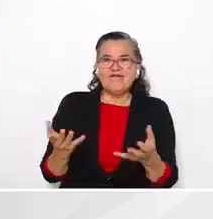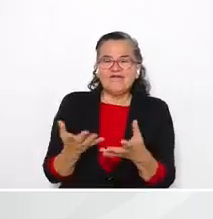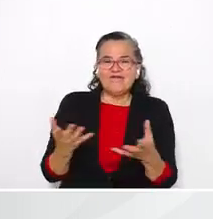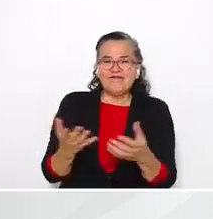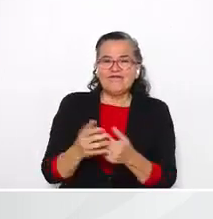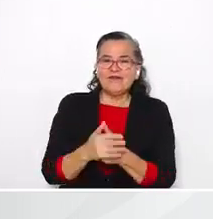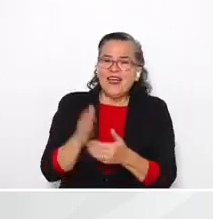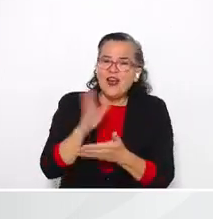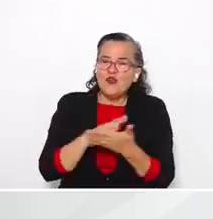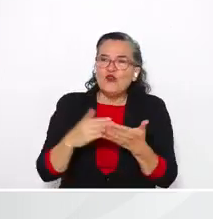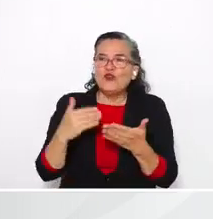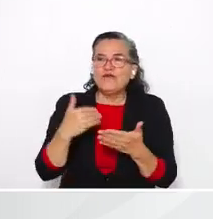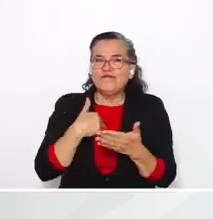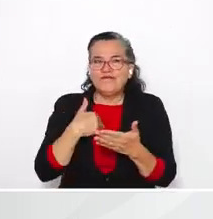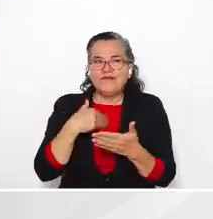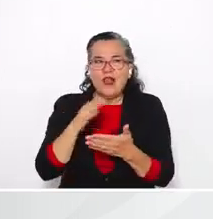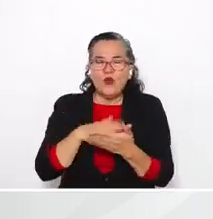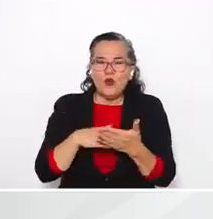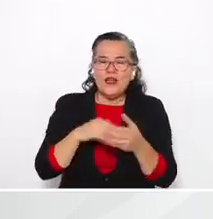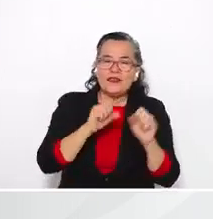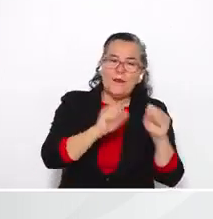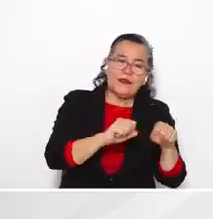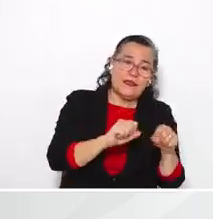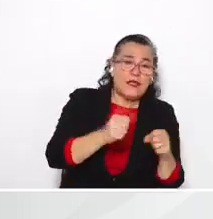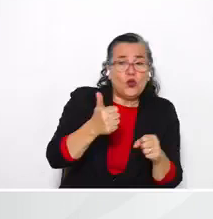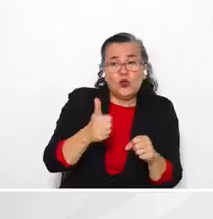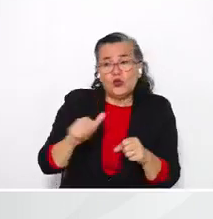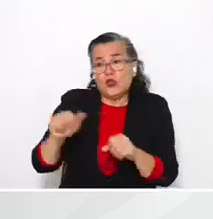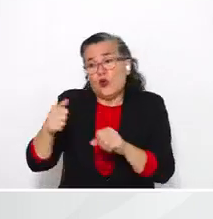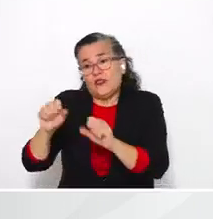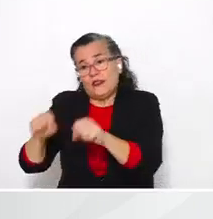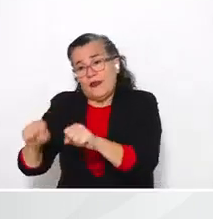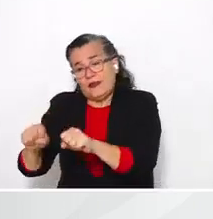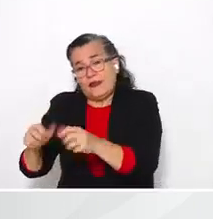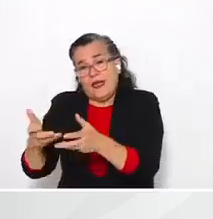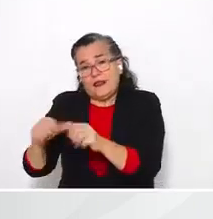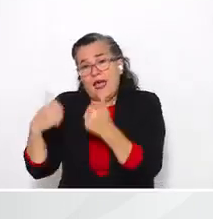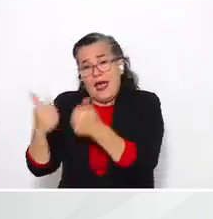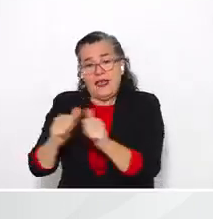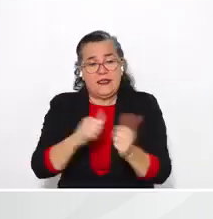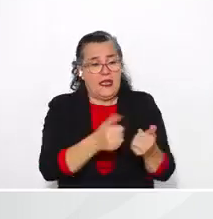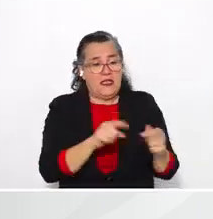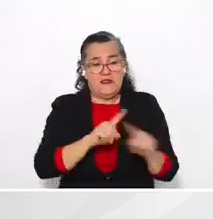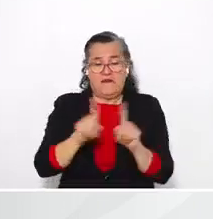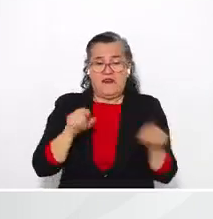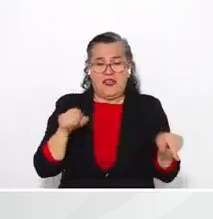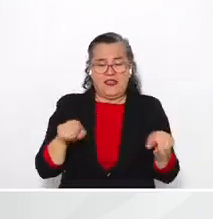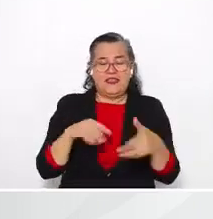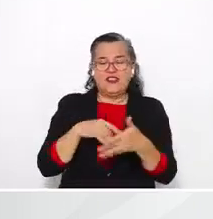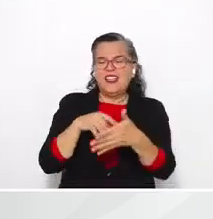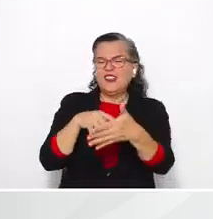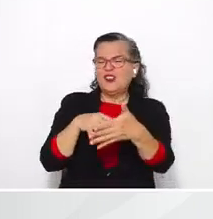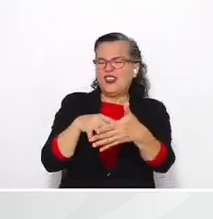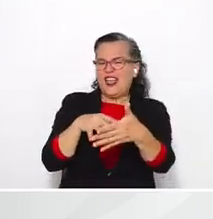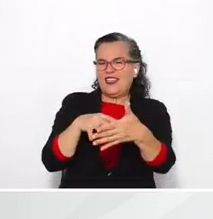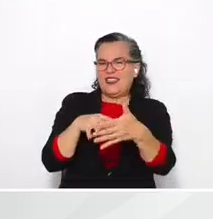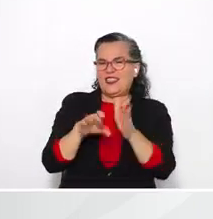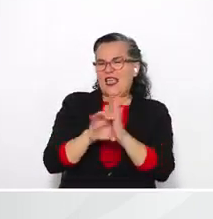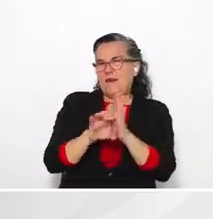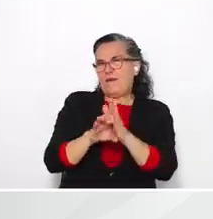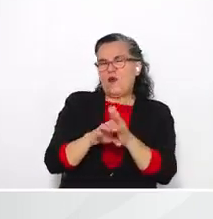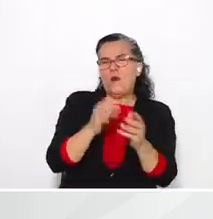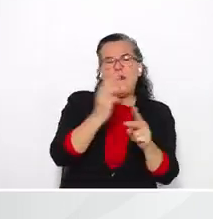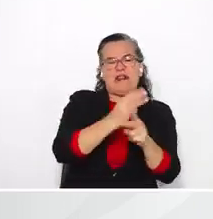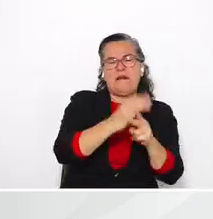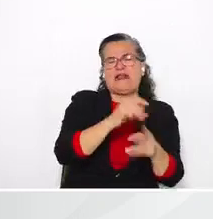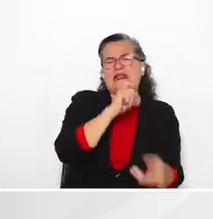tienen ciertas capacidades en una cosa, otros en otro. Entonces, le ponemos estudiantes, digamos, si algunos tenían deficiencia en matemáticas,